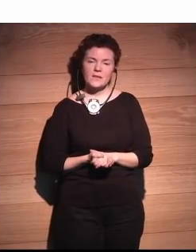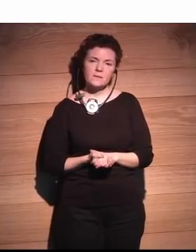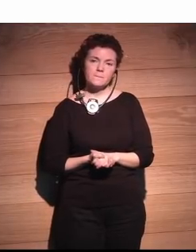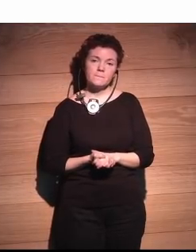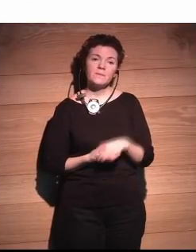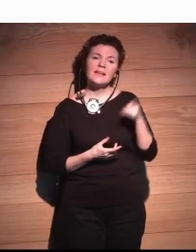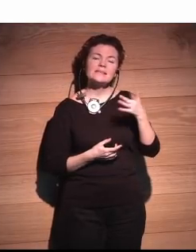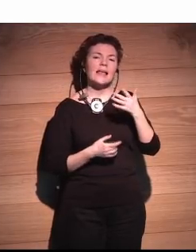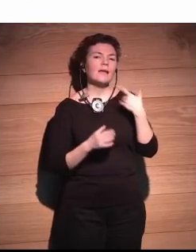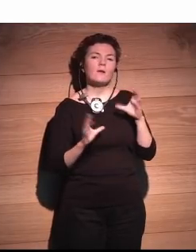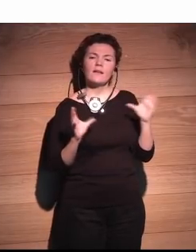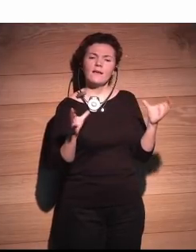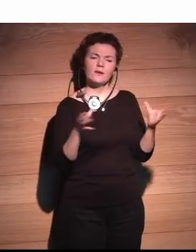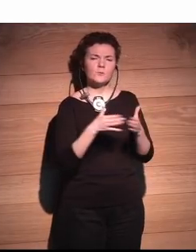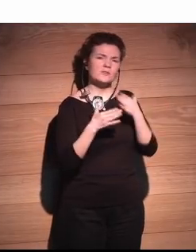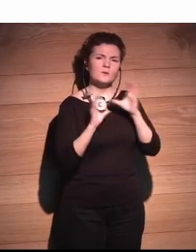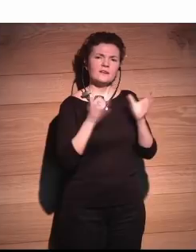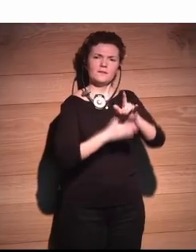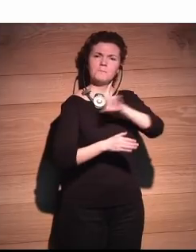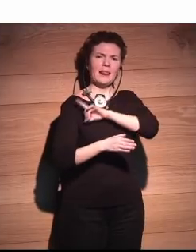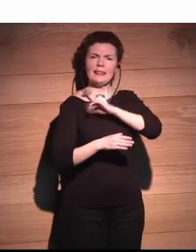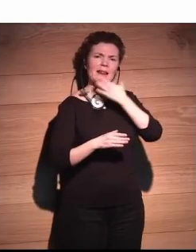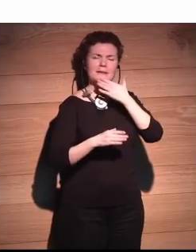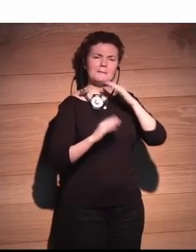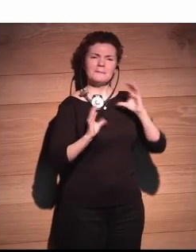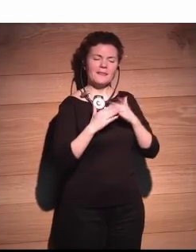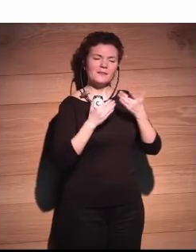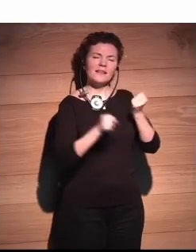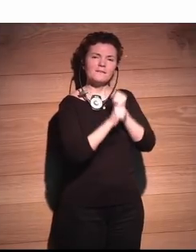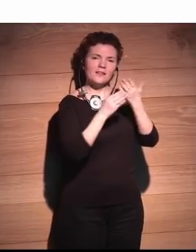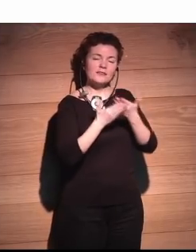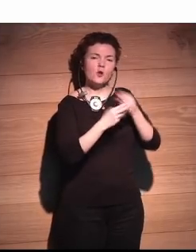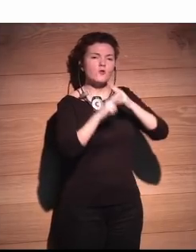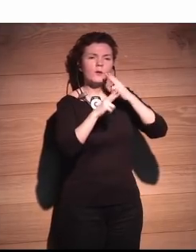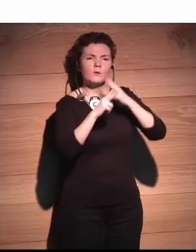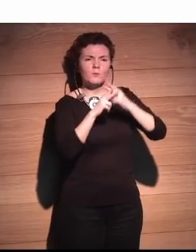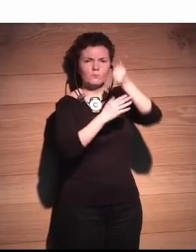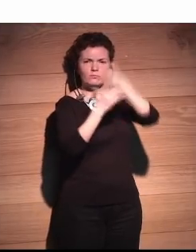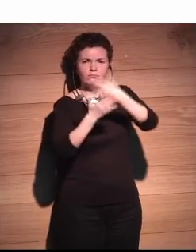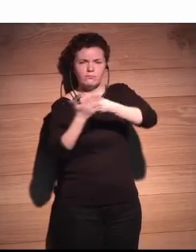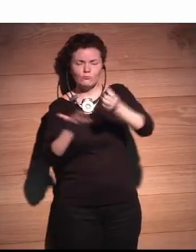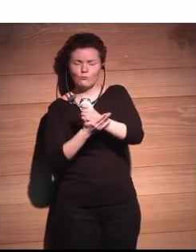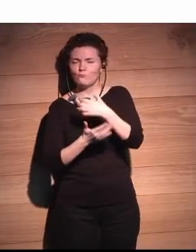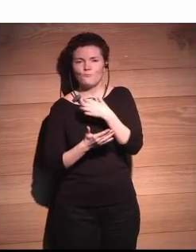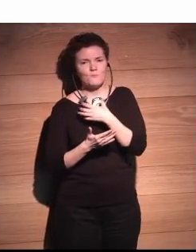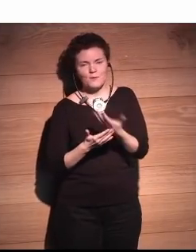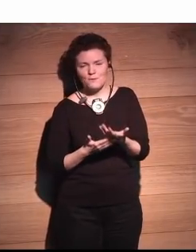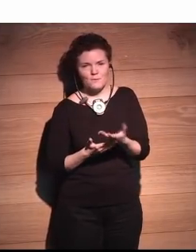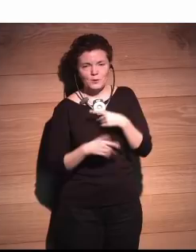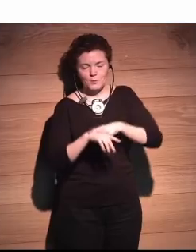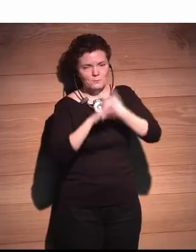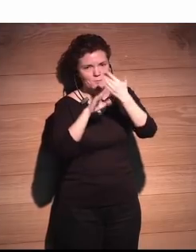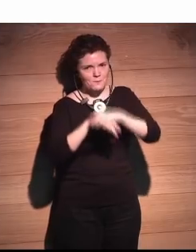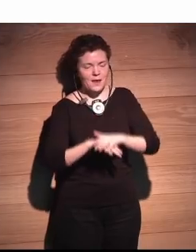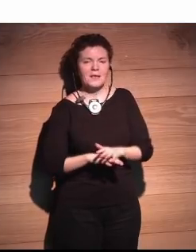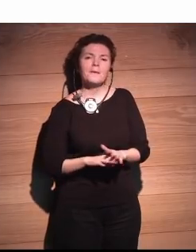Y este es el ejército de gente que tenemos participando en nuestros estudios. No voy a pasar por todos los nombres porque no tengo